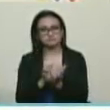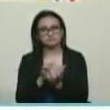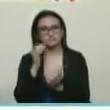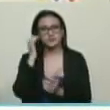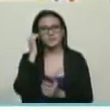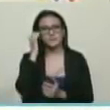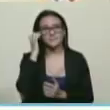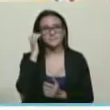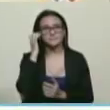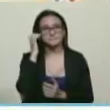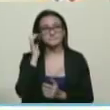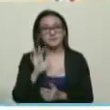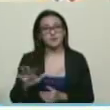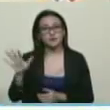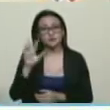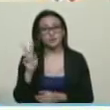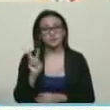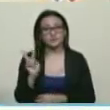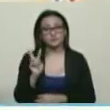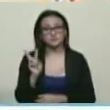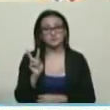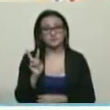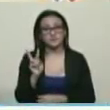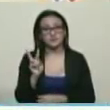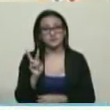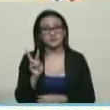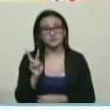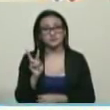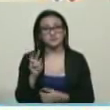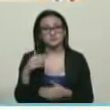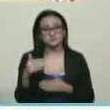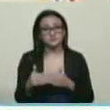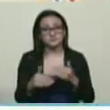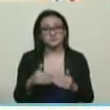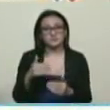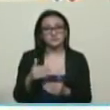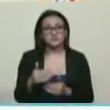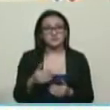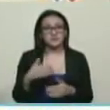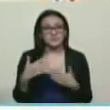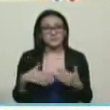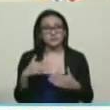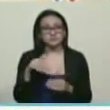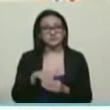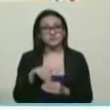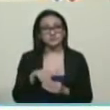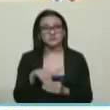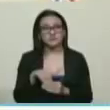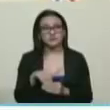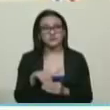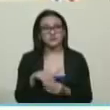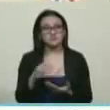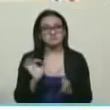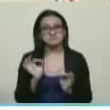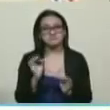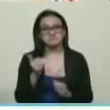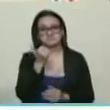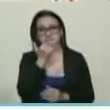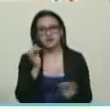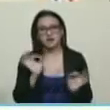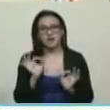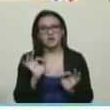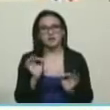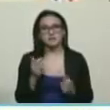en todo el país. Se ha ido desarrollando el proceso electoral sin grandes novedades. ¿Cuándo ha habido